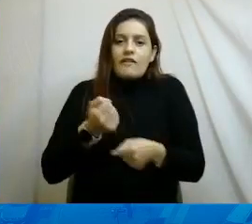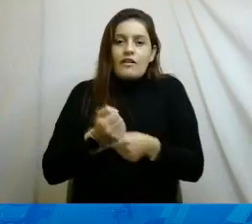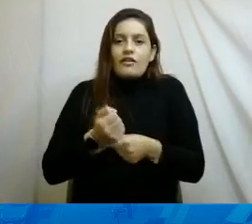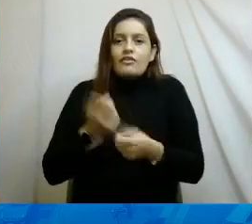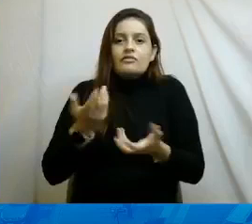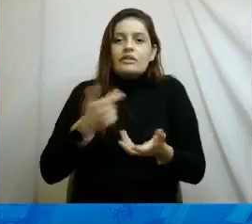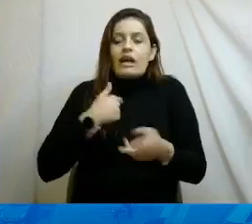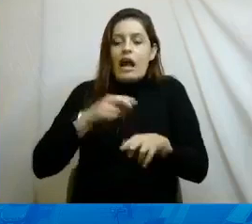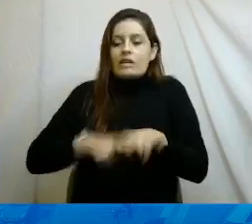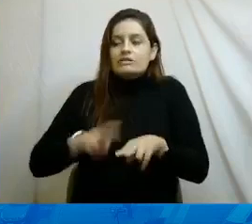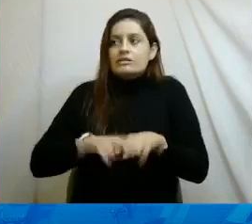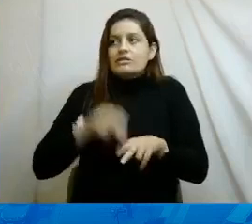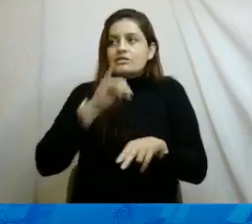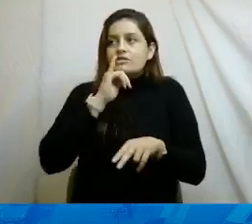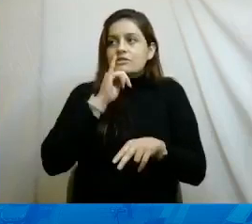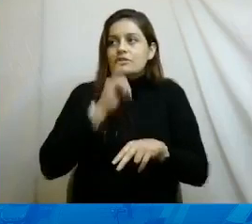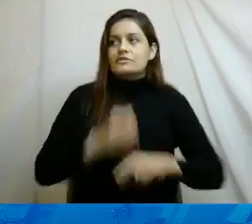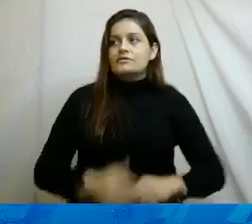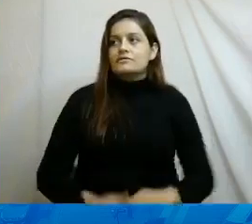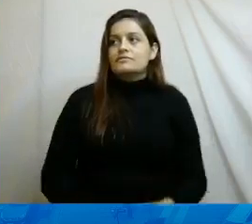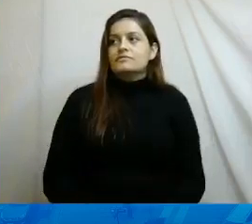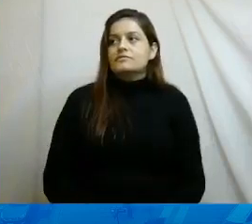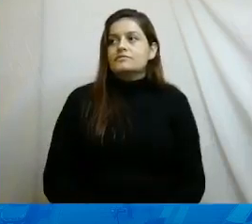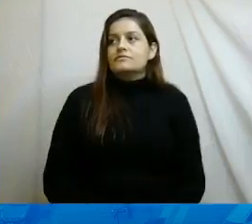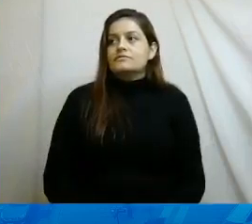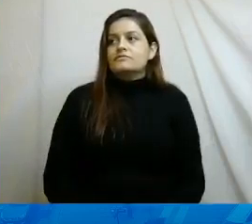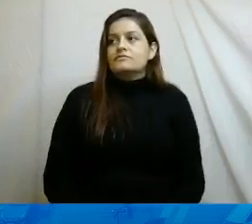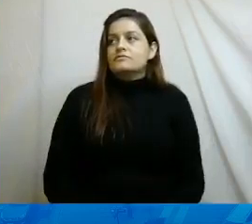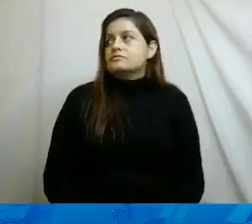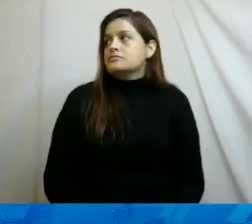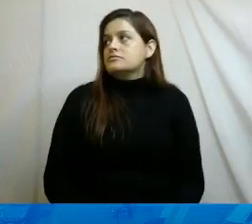hacer realmente.